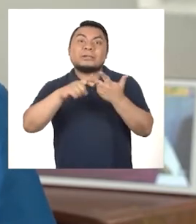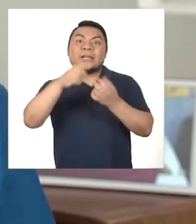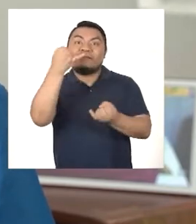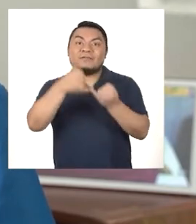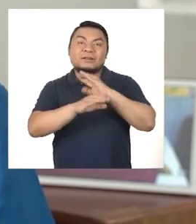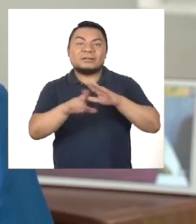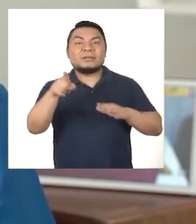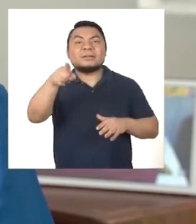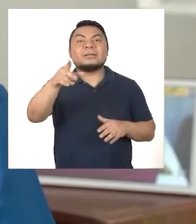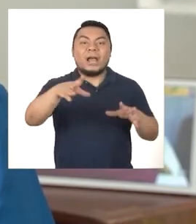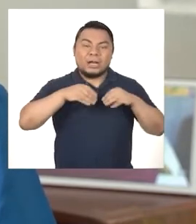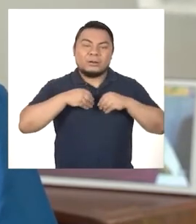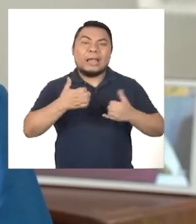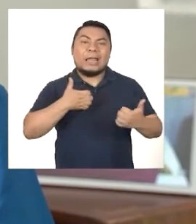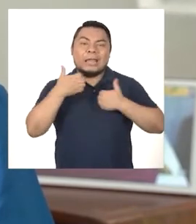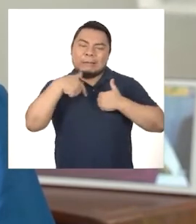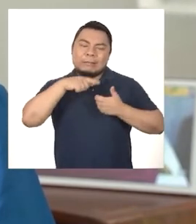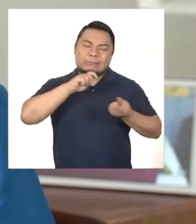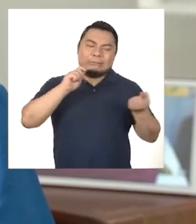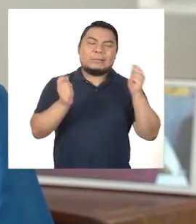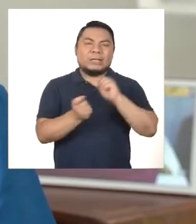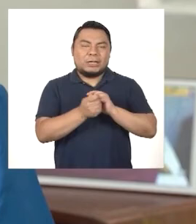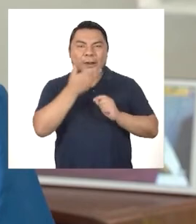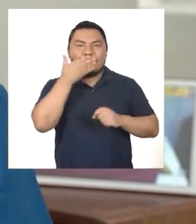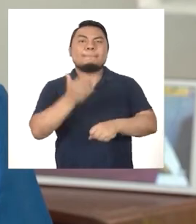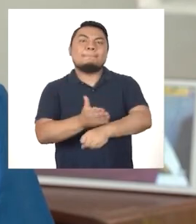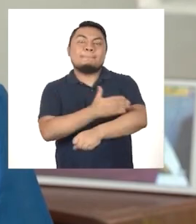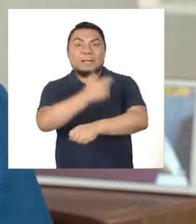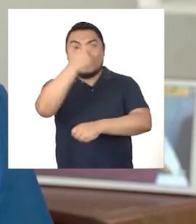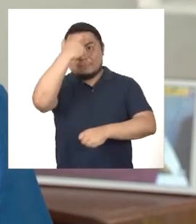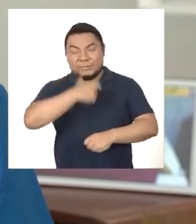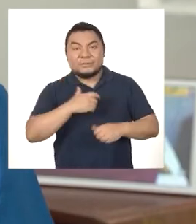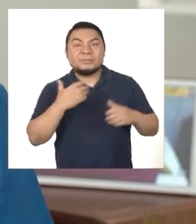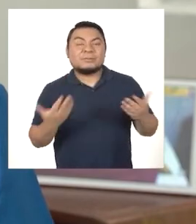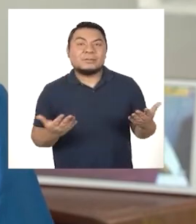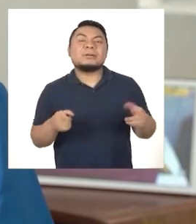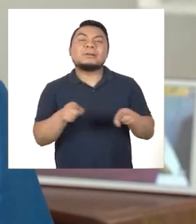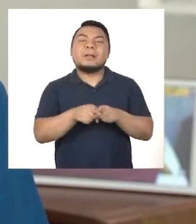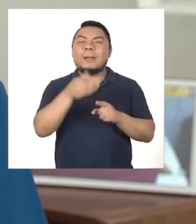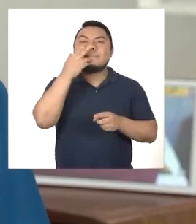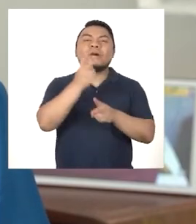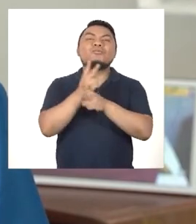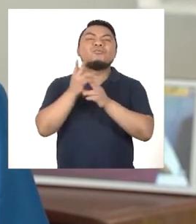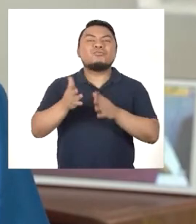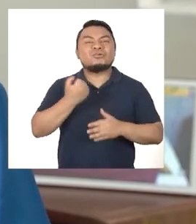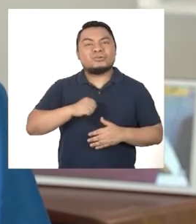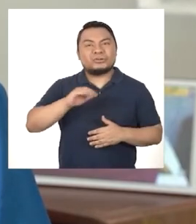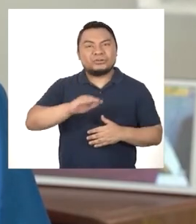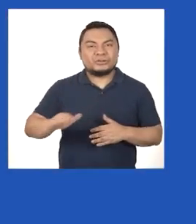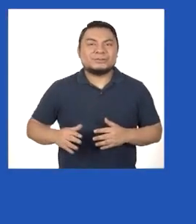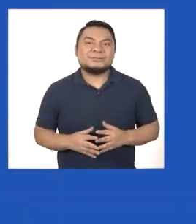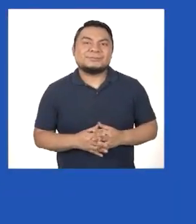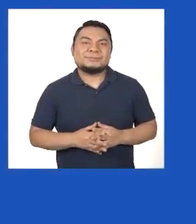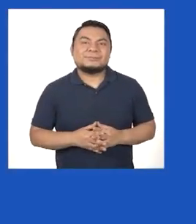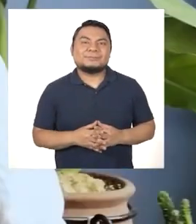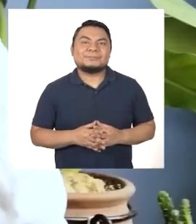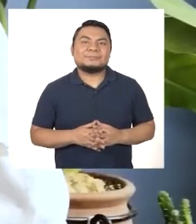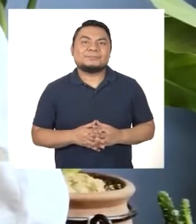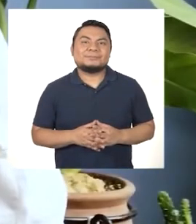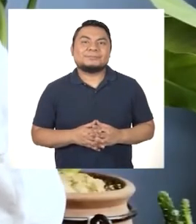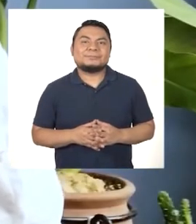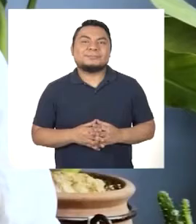reconocer nuestras emociones para poder llegar a ser mejores personas y mejores cuidadores de nuestros niños.